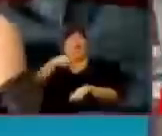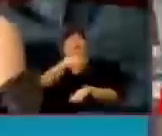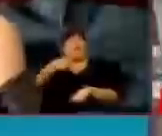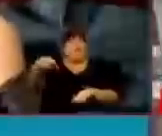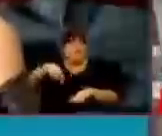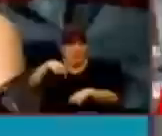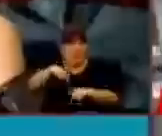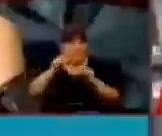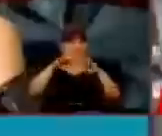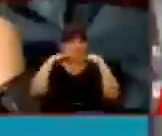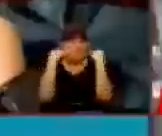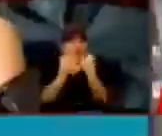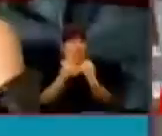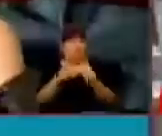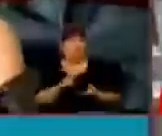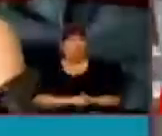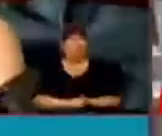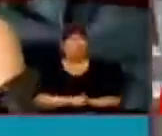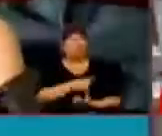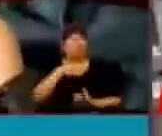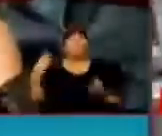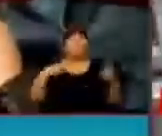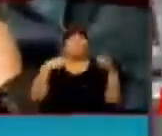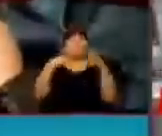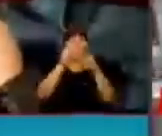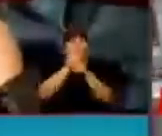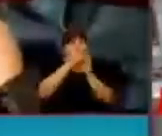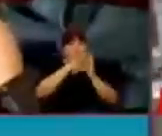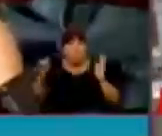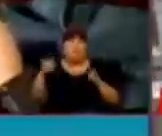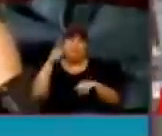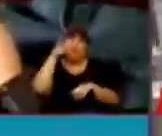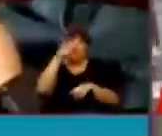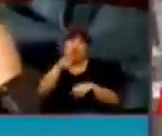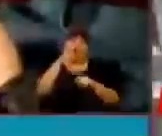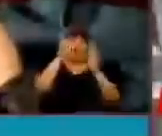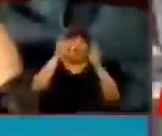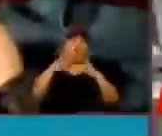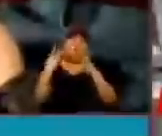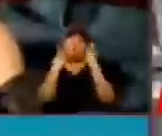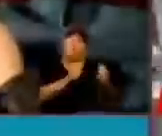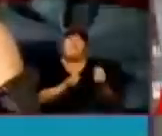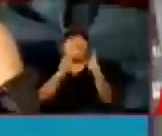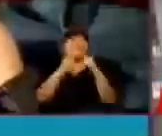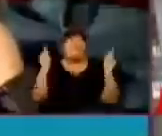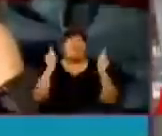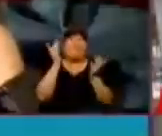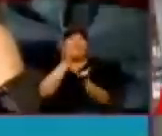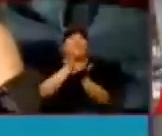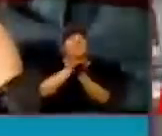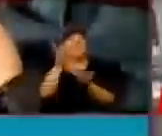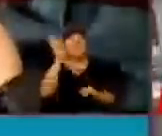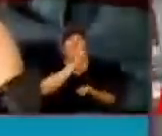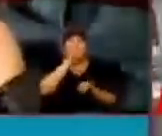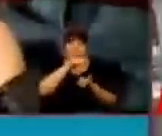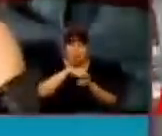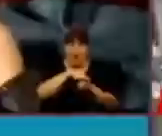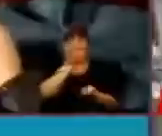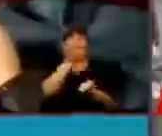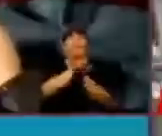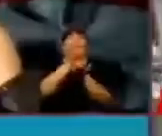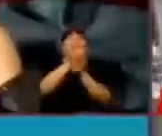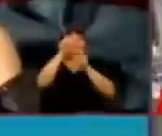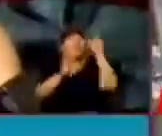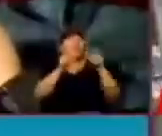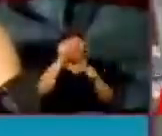grupo, un núcleo duro que va a decir no, no quiero ningún cambio. Que... Y hay otros que van a decir, bueno, si el cambio lleva a que